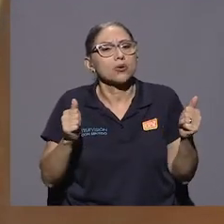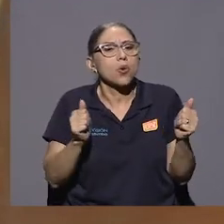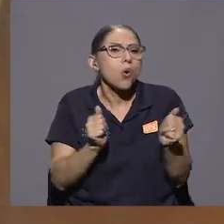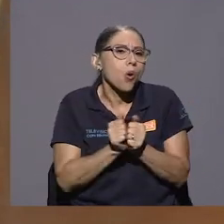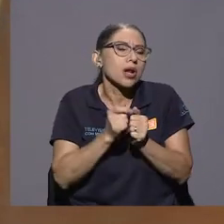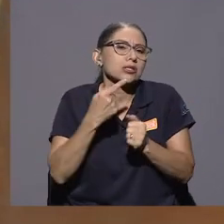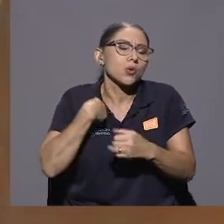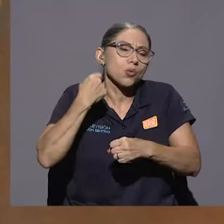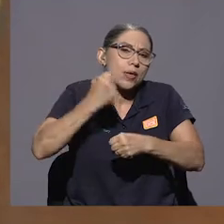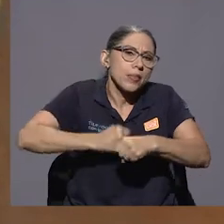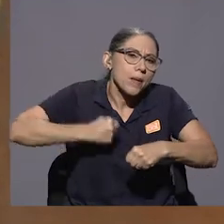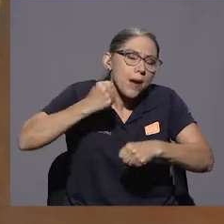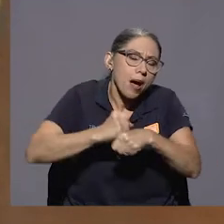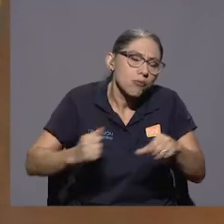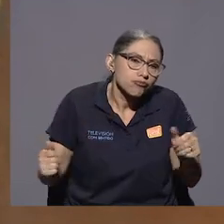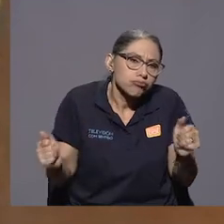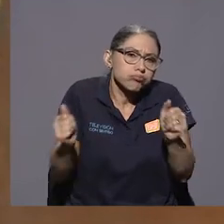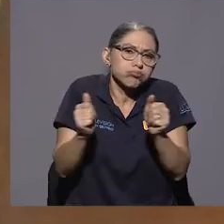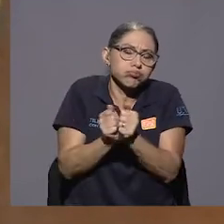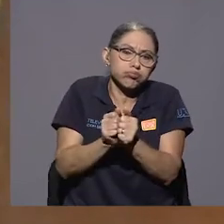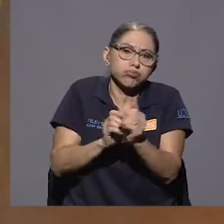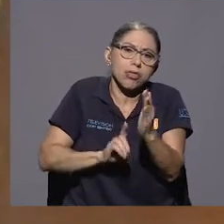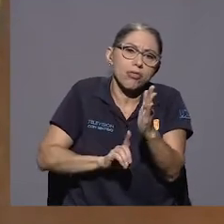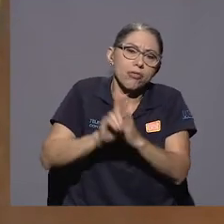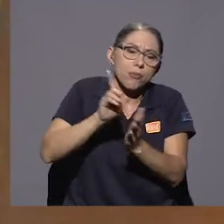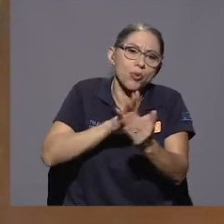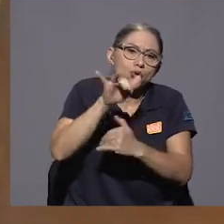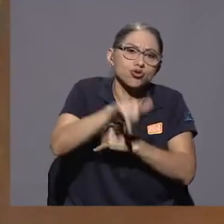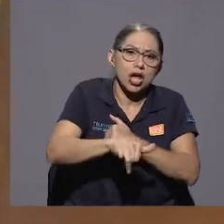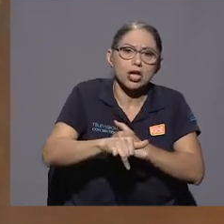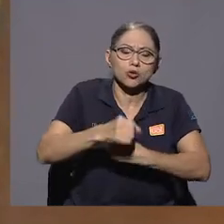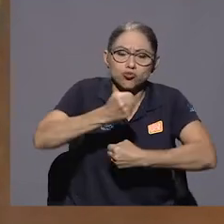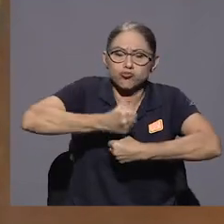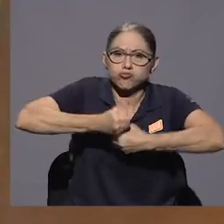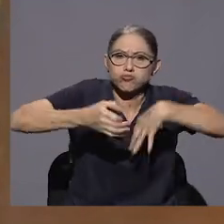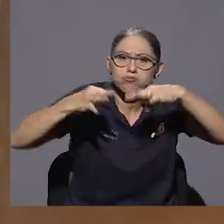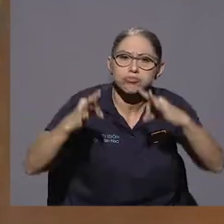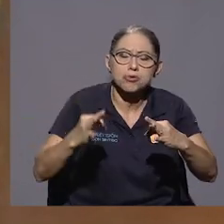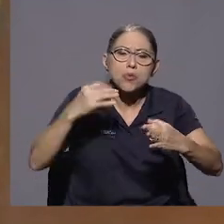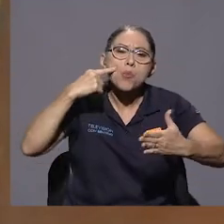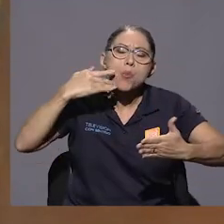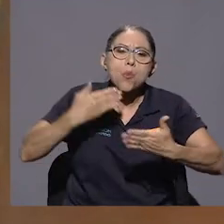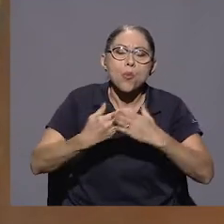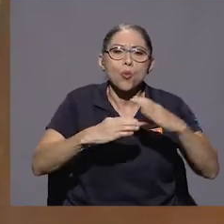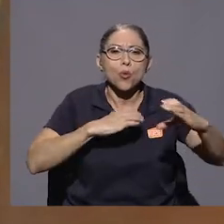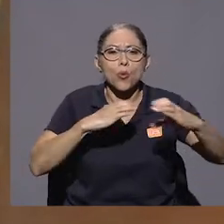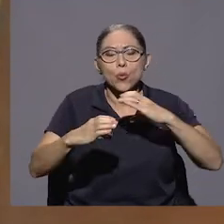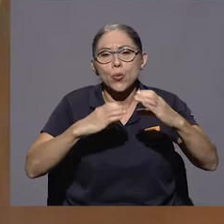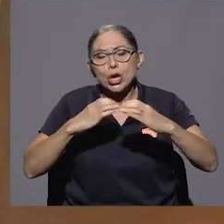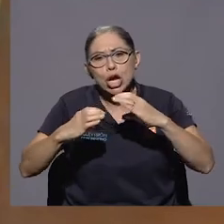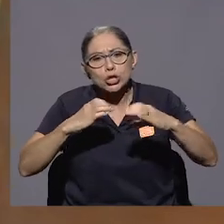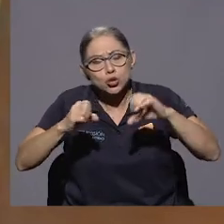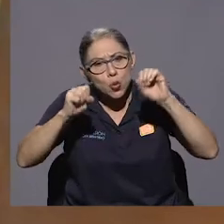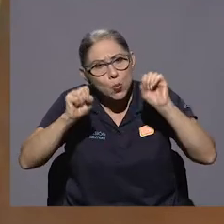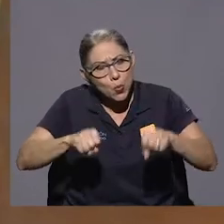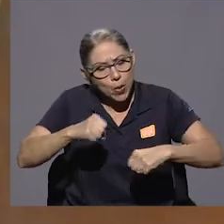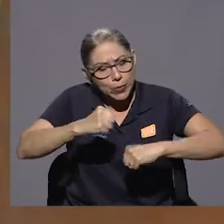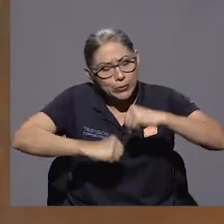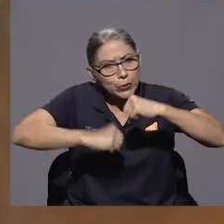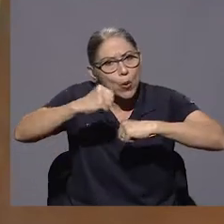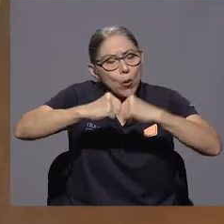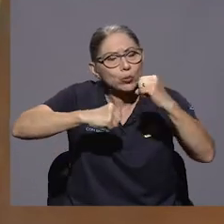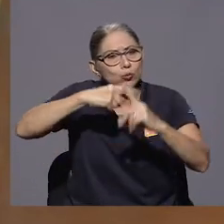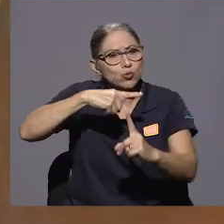desarrollar proyectos, para hacer el bien, para demostrar que la comunicación puede ser